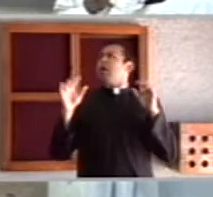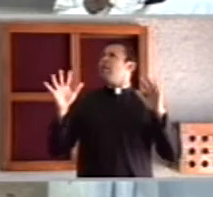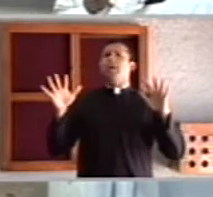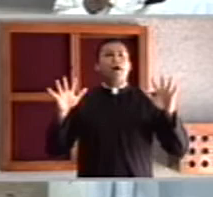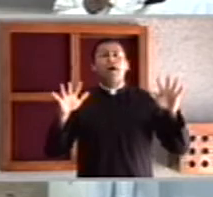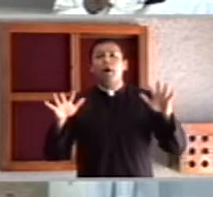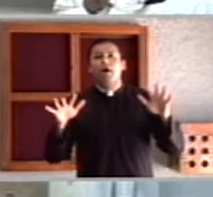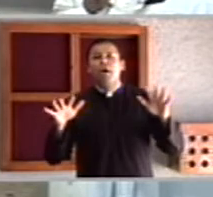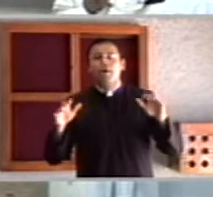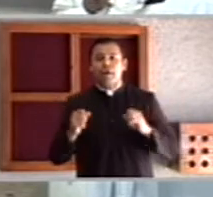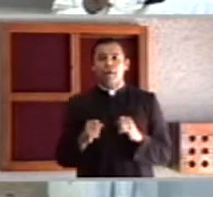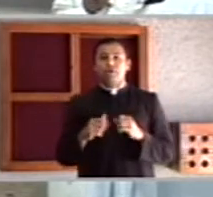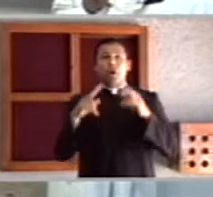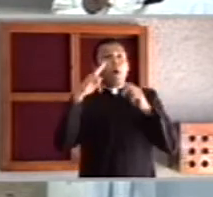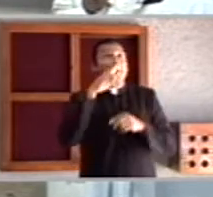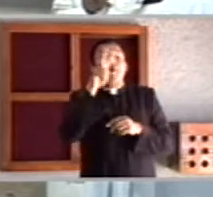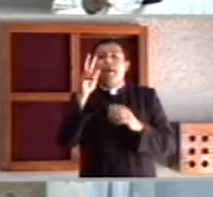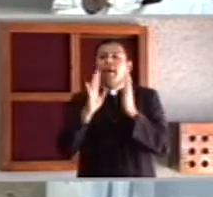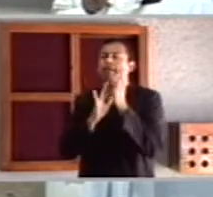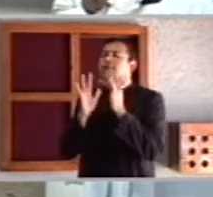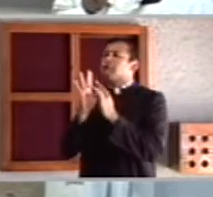intendentem sineum.